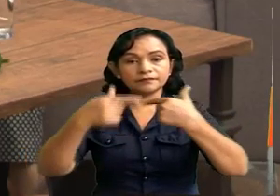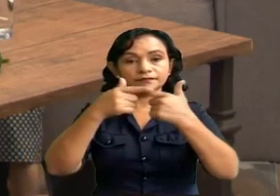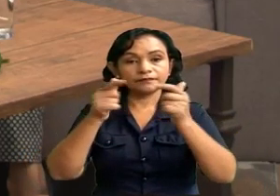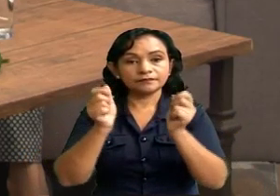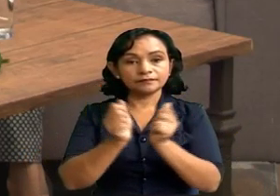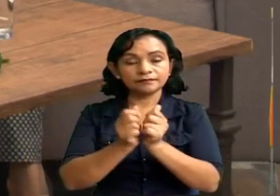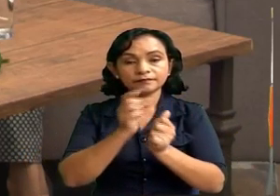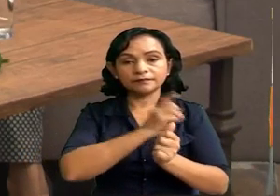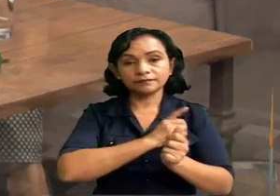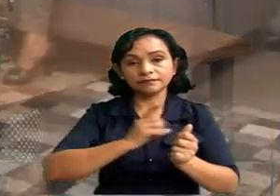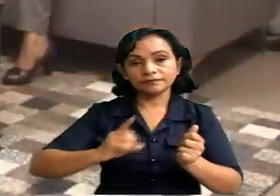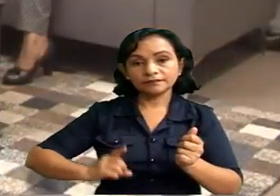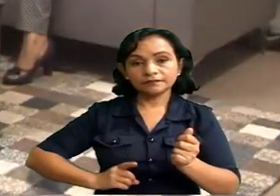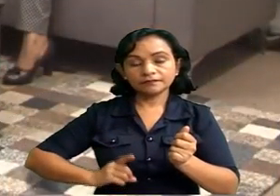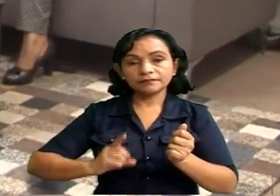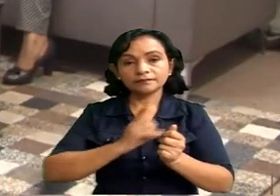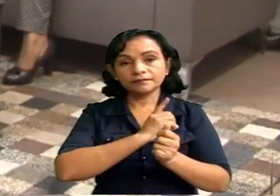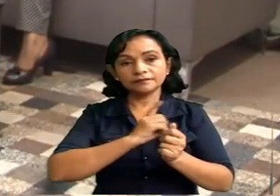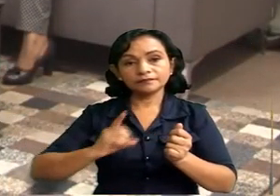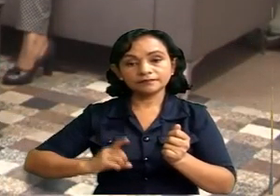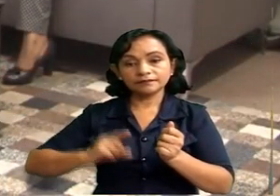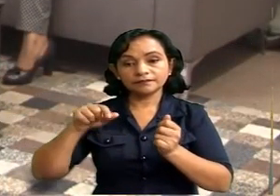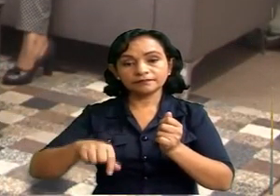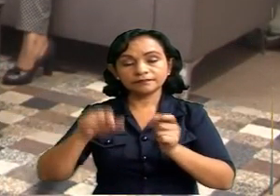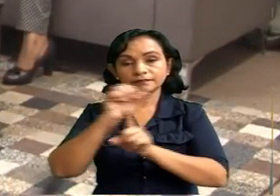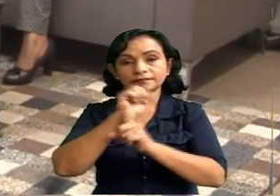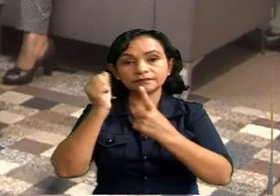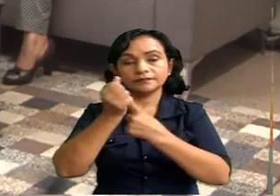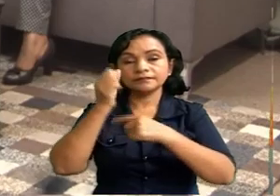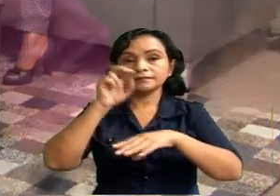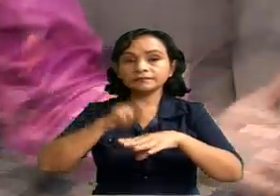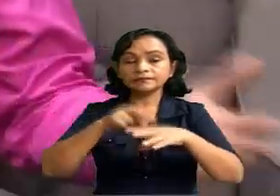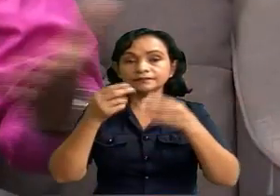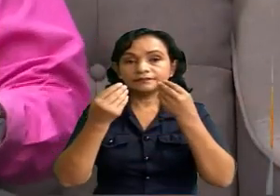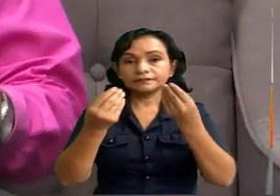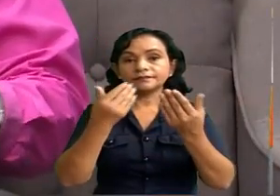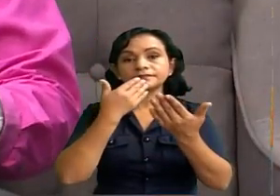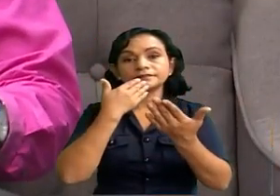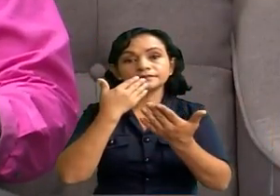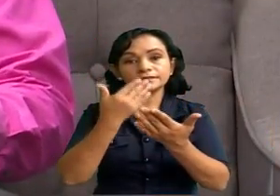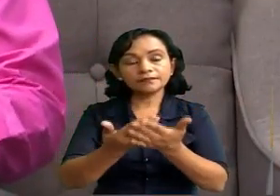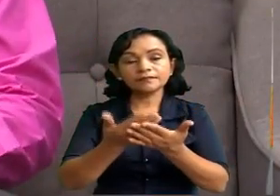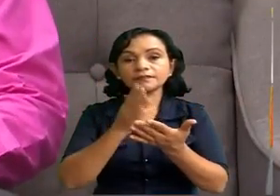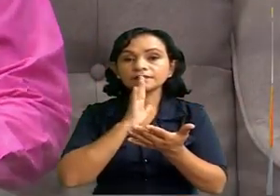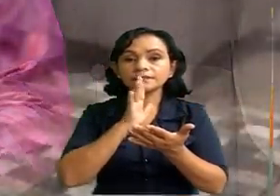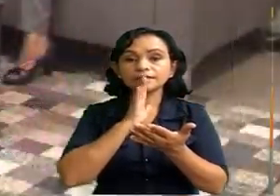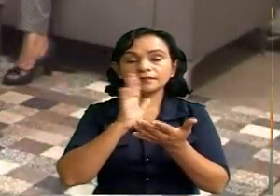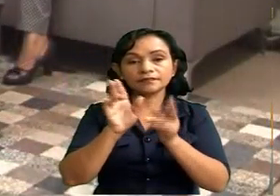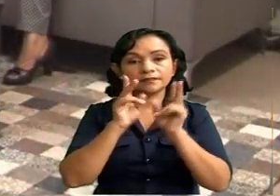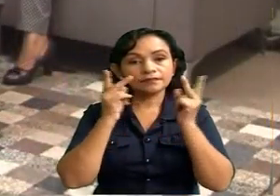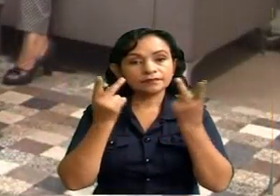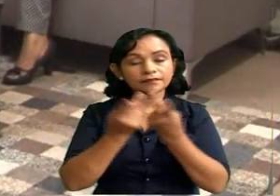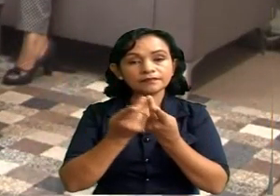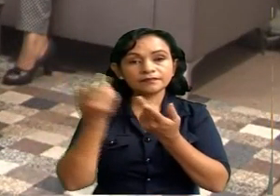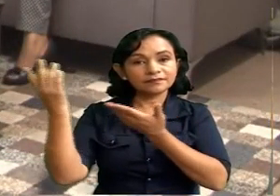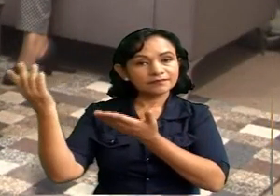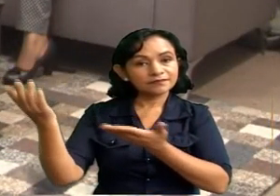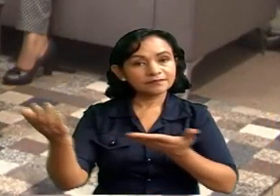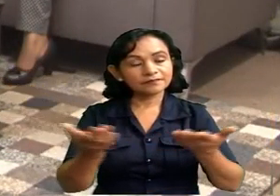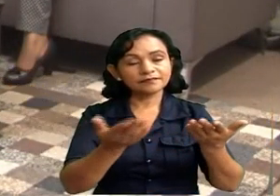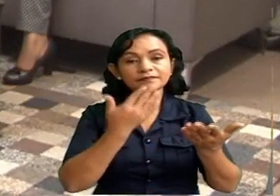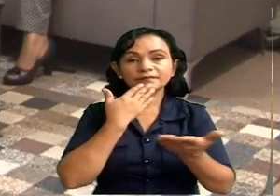y ambas diputadas ante la Asamblea Nacional. Muchísimas gracias por estar con nosotros y por brindar este espacio para conversar con nuestra audiencia. Bienvenida. Bueno, buenos